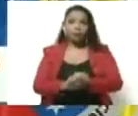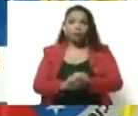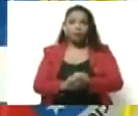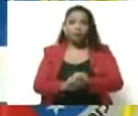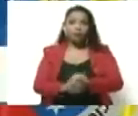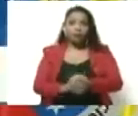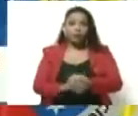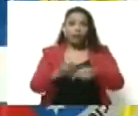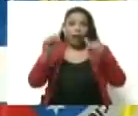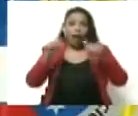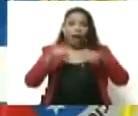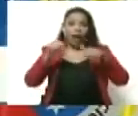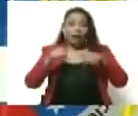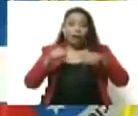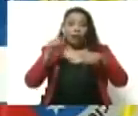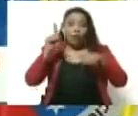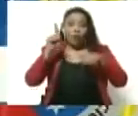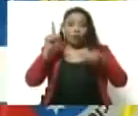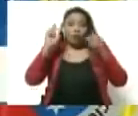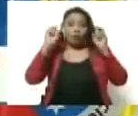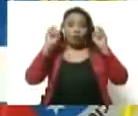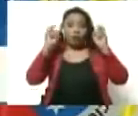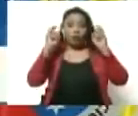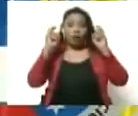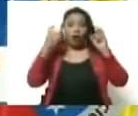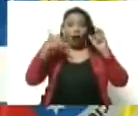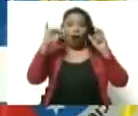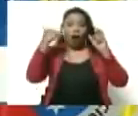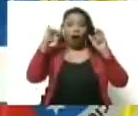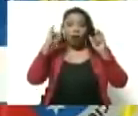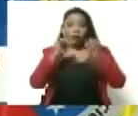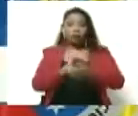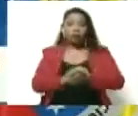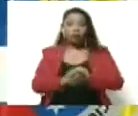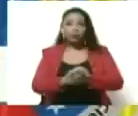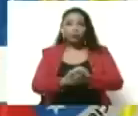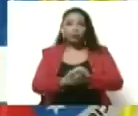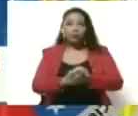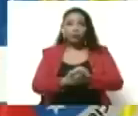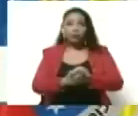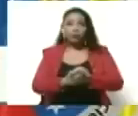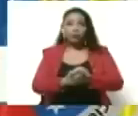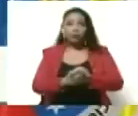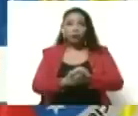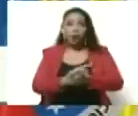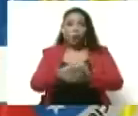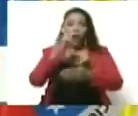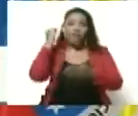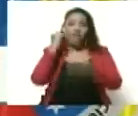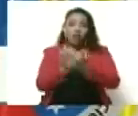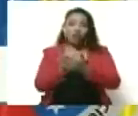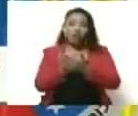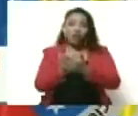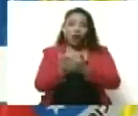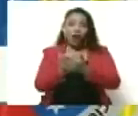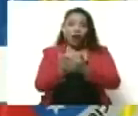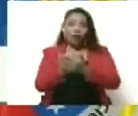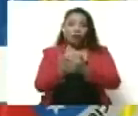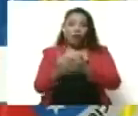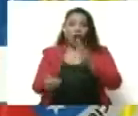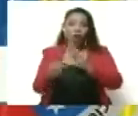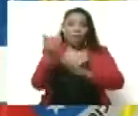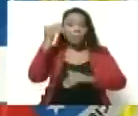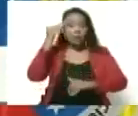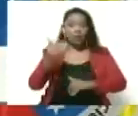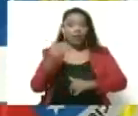Este es un crimen que tiene una factura paramilitar,